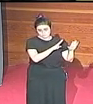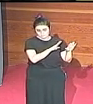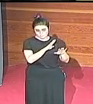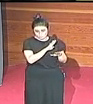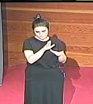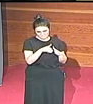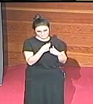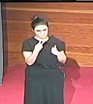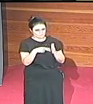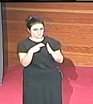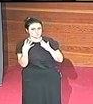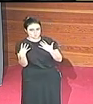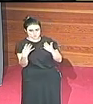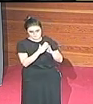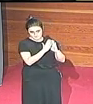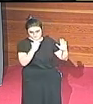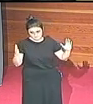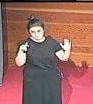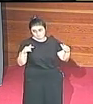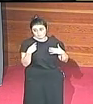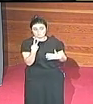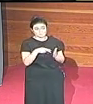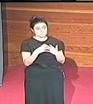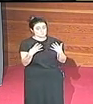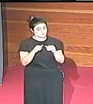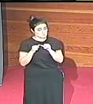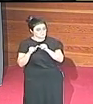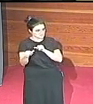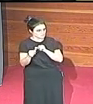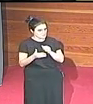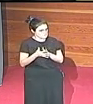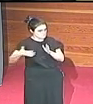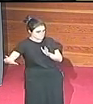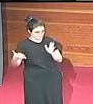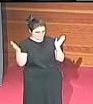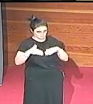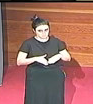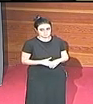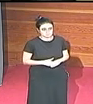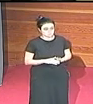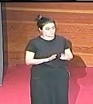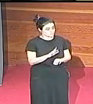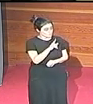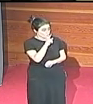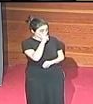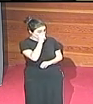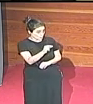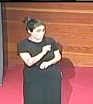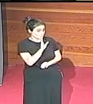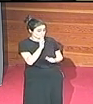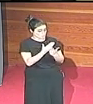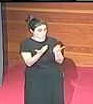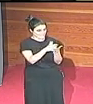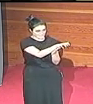1999 y 2009. En 2009, ya no, a partir de ahí, ya no hubo más ampliaciones. Pero Putin, en este mismo artículo, un poco